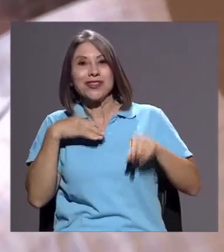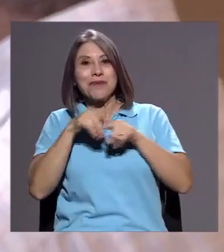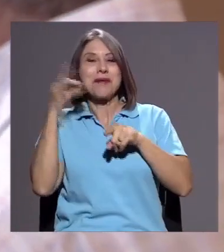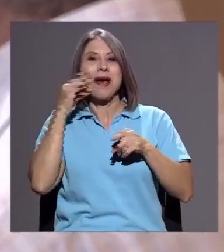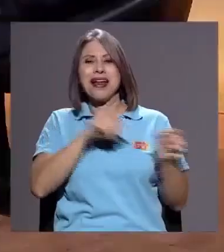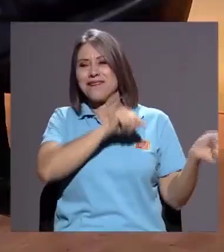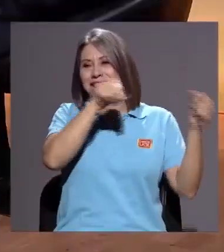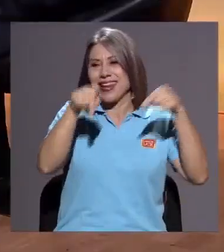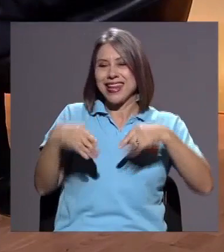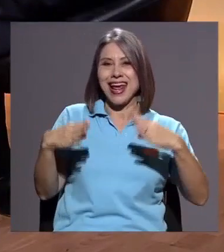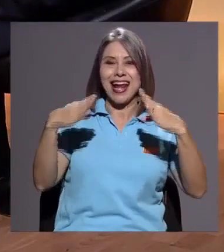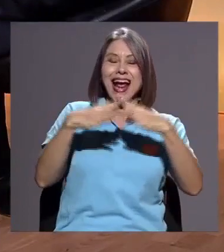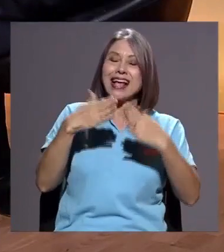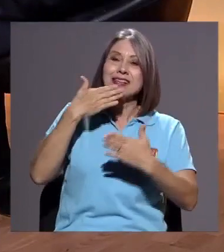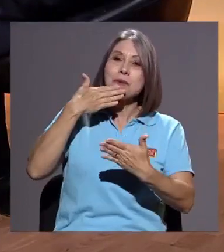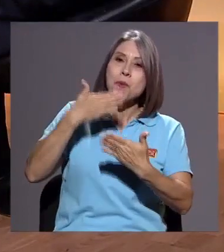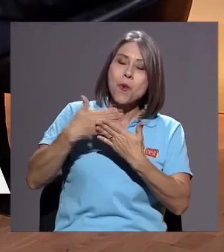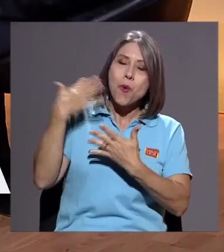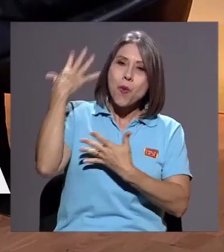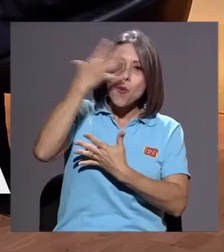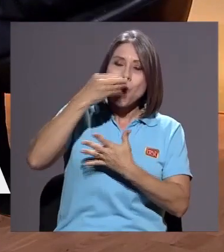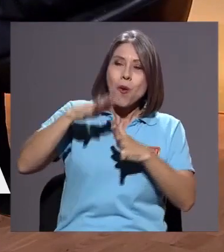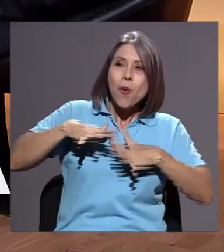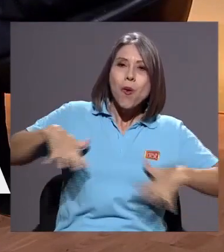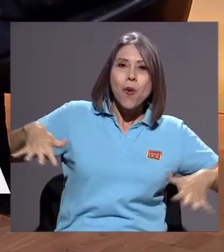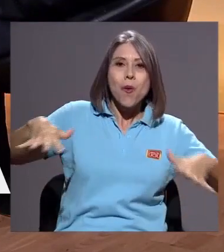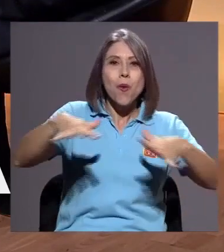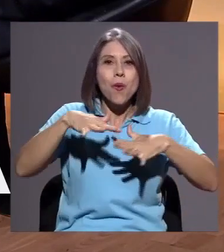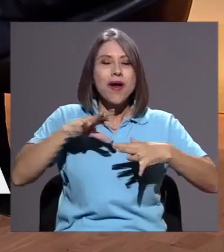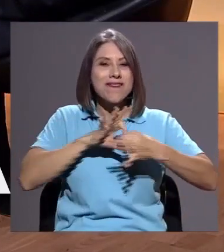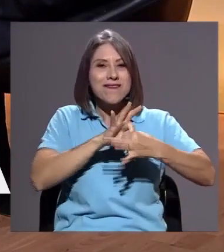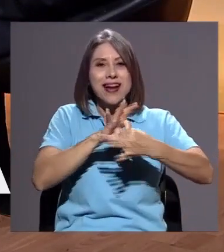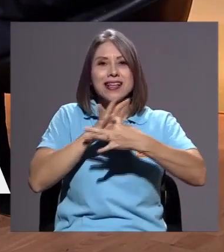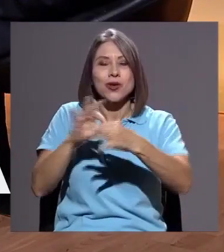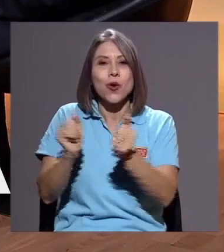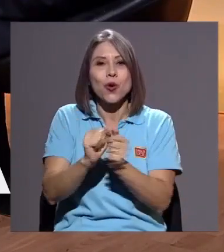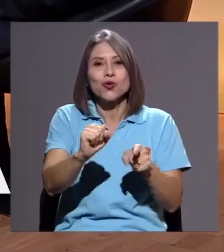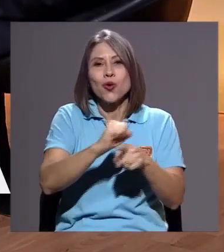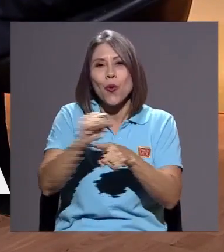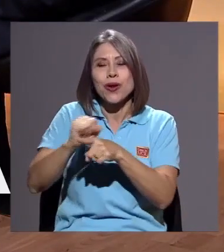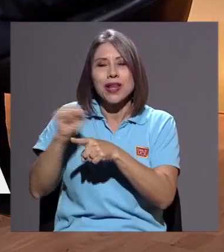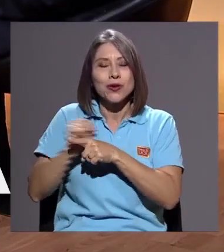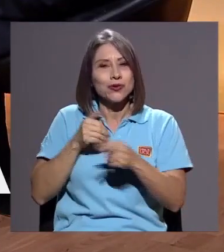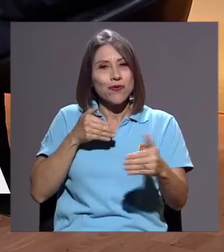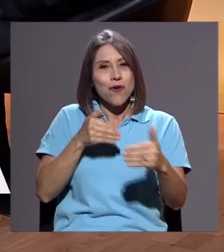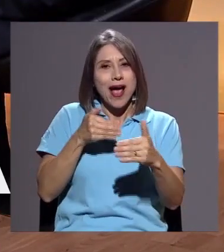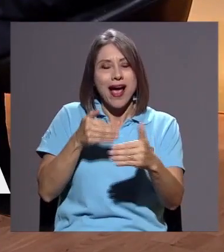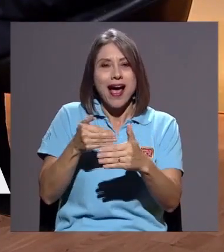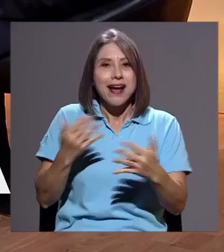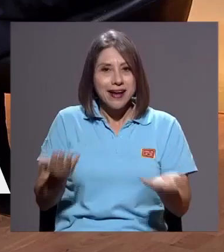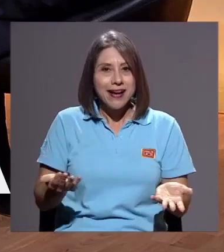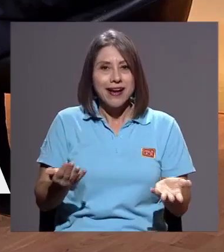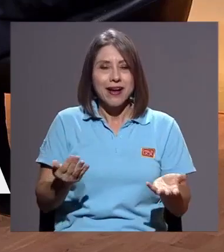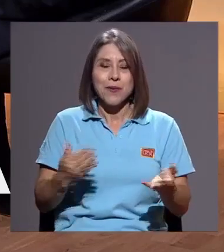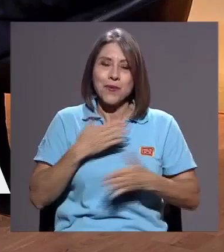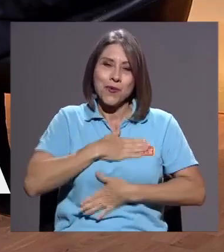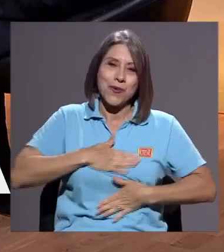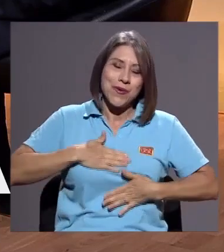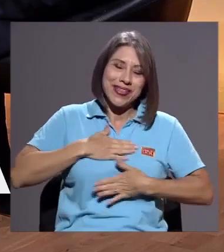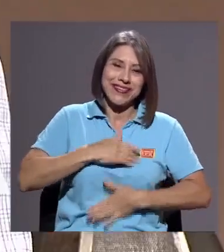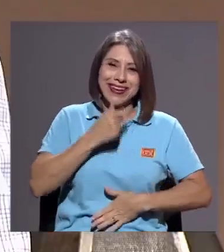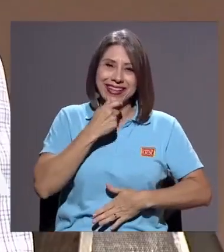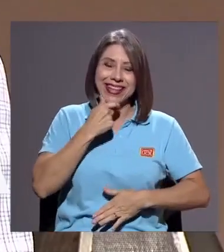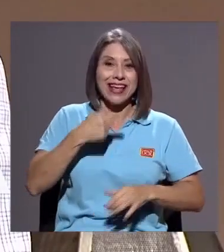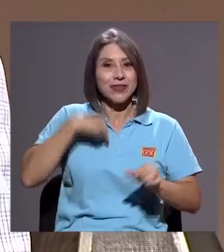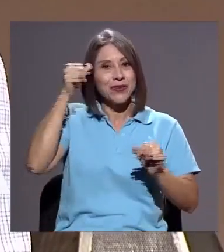con ellos, ¿verdad? Entonces la relación nuestra con los sobrinos fue muy cercana, muy divertida. Recuerdo